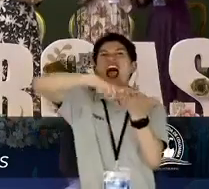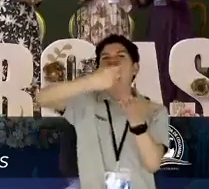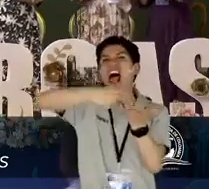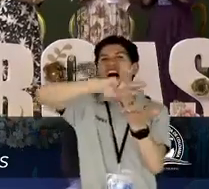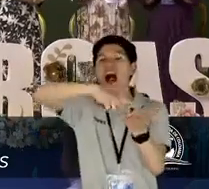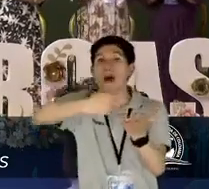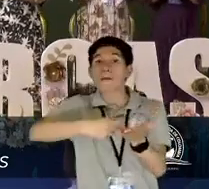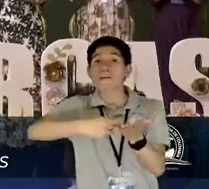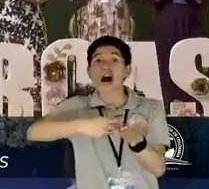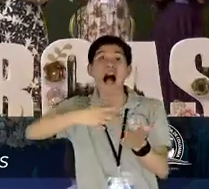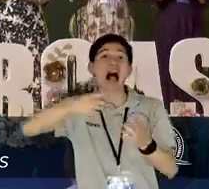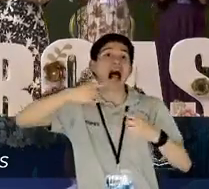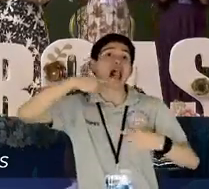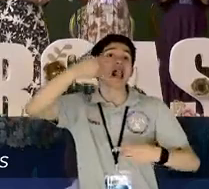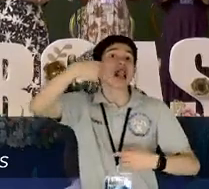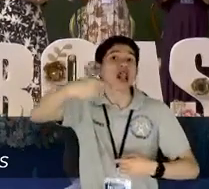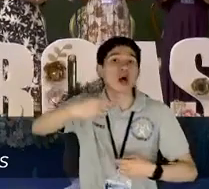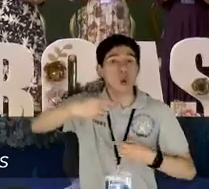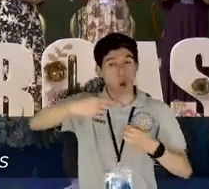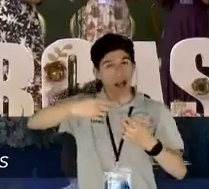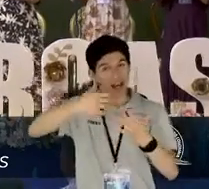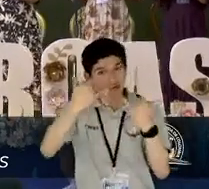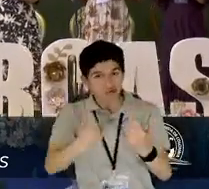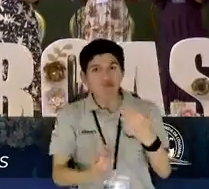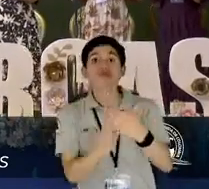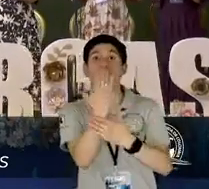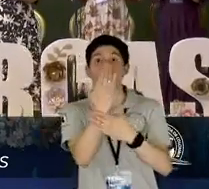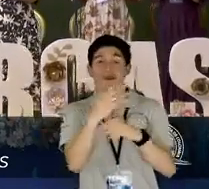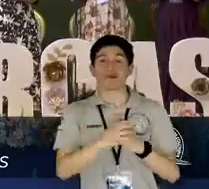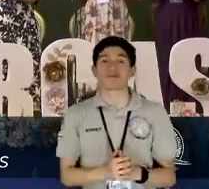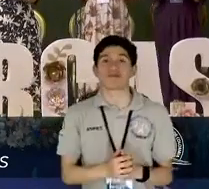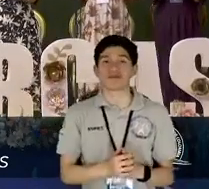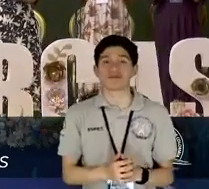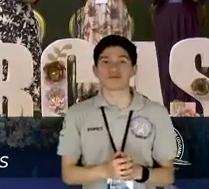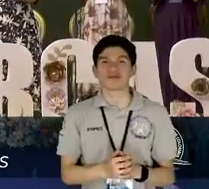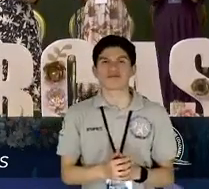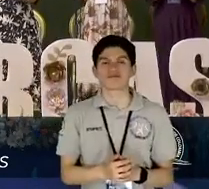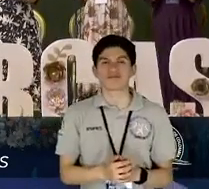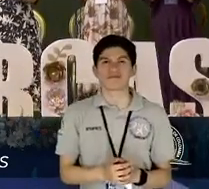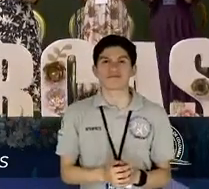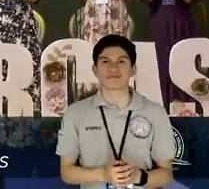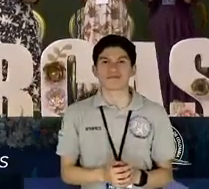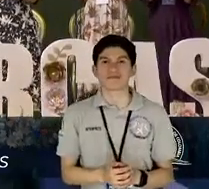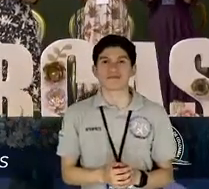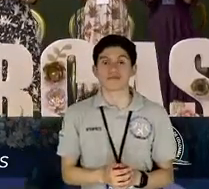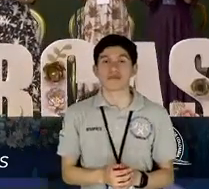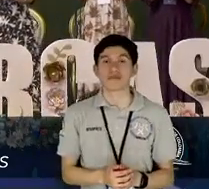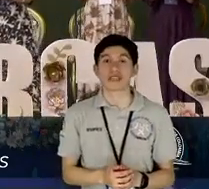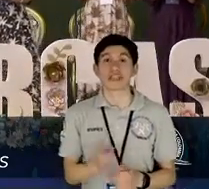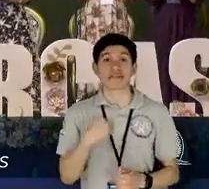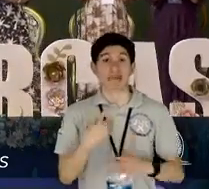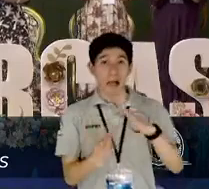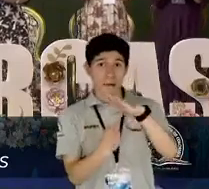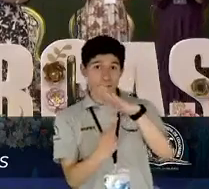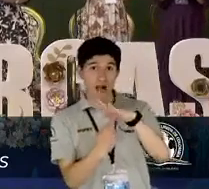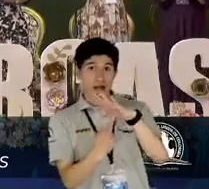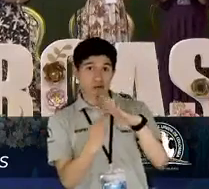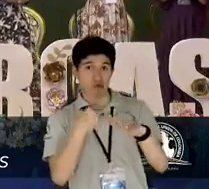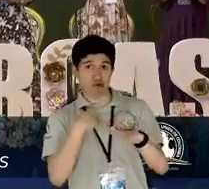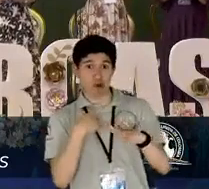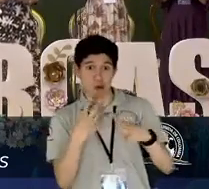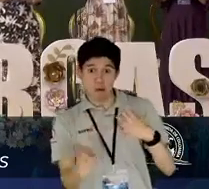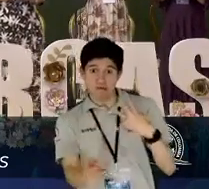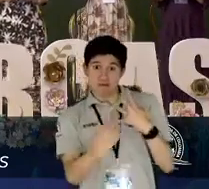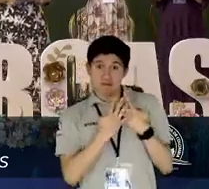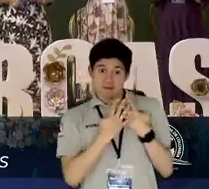Amén, gloria al Señor. Y dice de la siguiente manera: yo que estoy preso por servir al Señor Jesús,